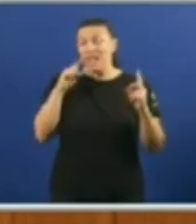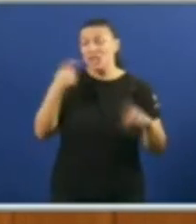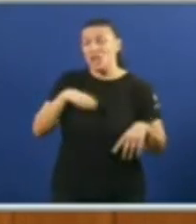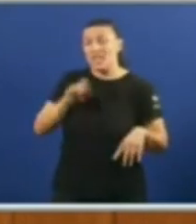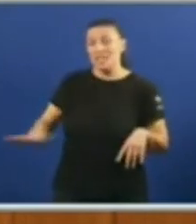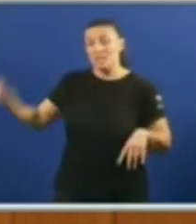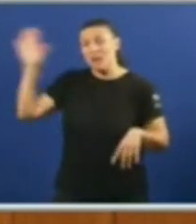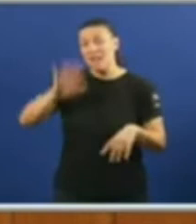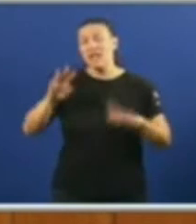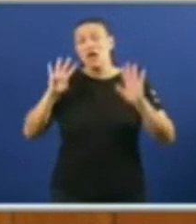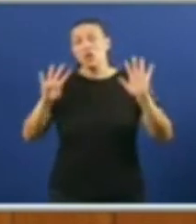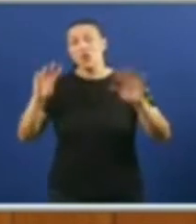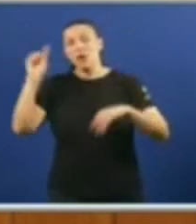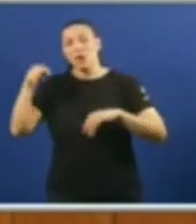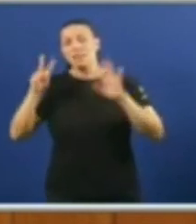é do